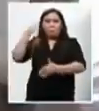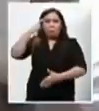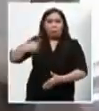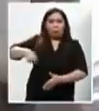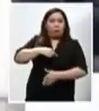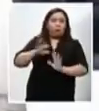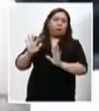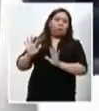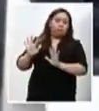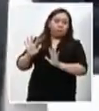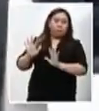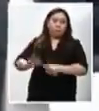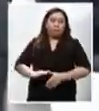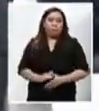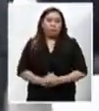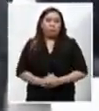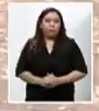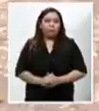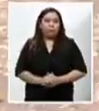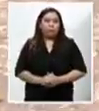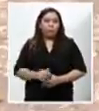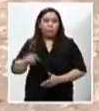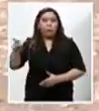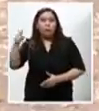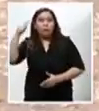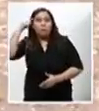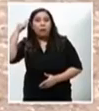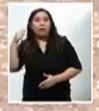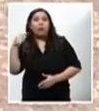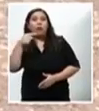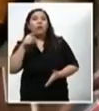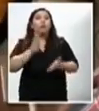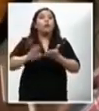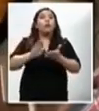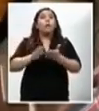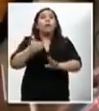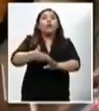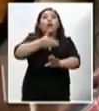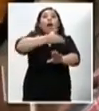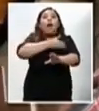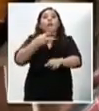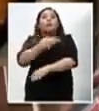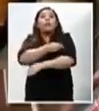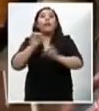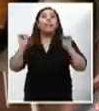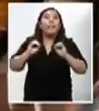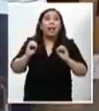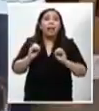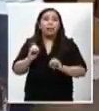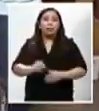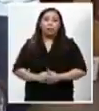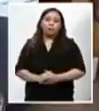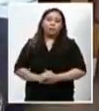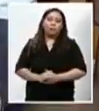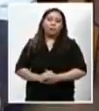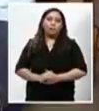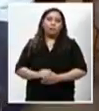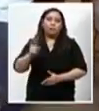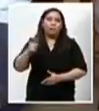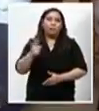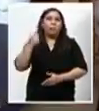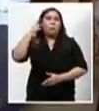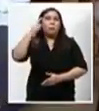También que no estábamos listos porque no habíamos comprado con suficiente tiempo las vacunas. Hasta que nos íbamos a